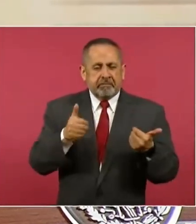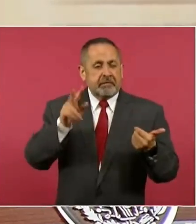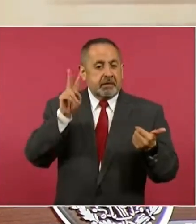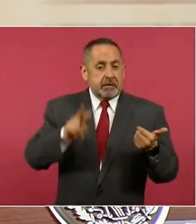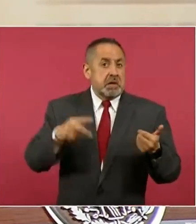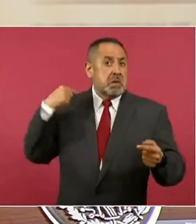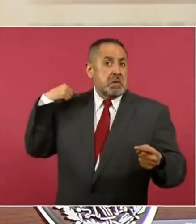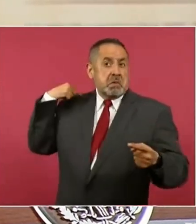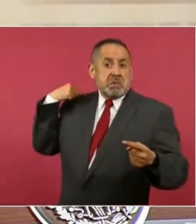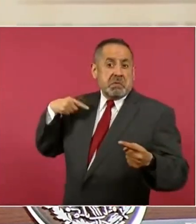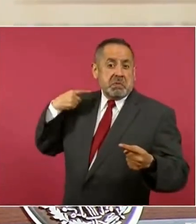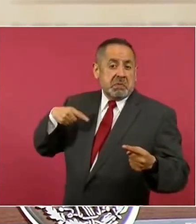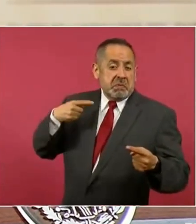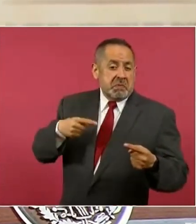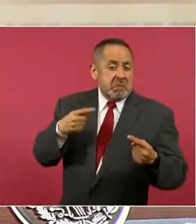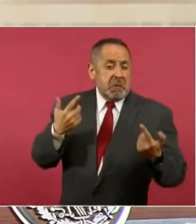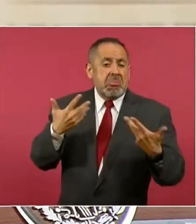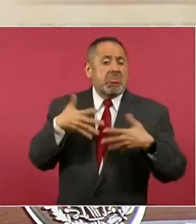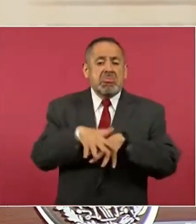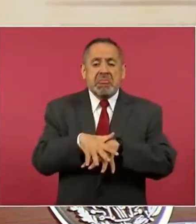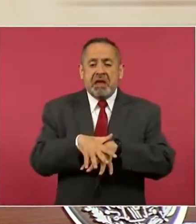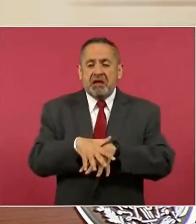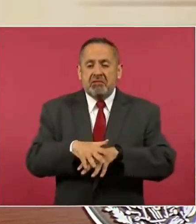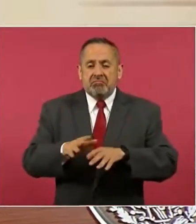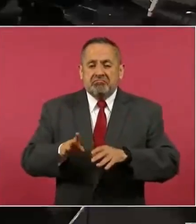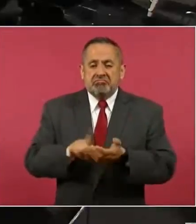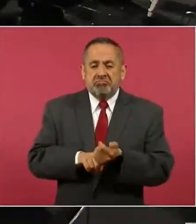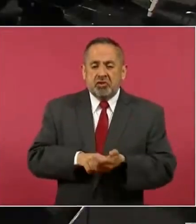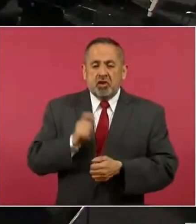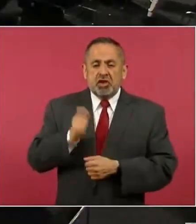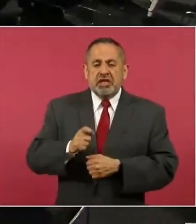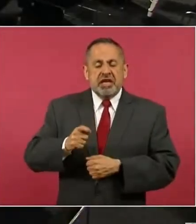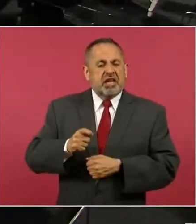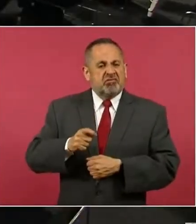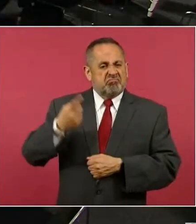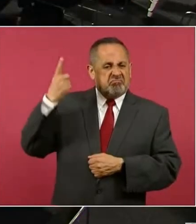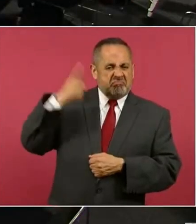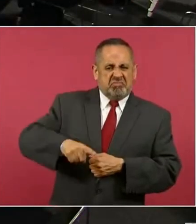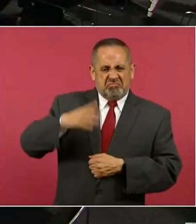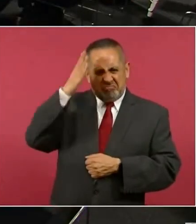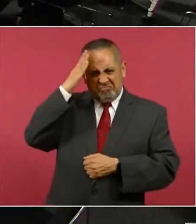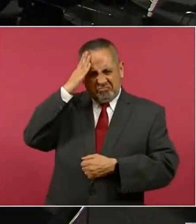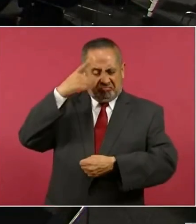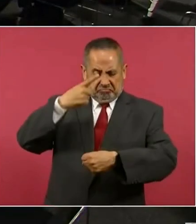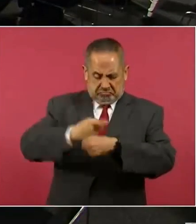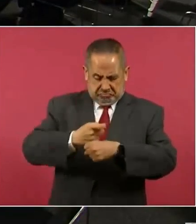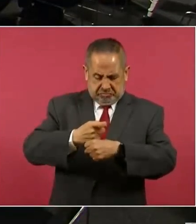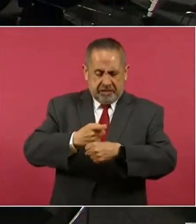realidad, el poder de los poderes era el Ejecutivo.